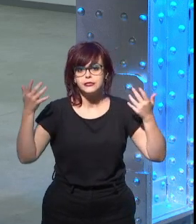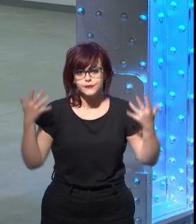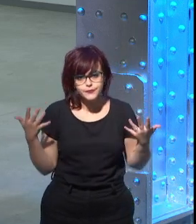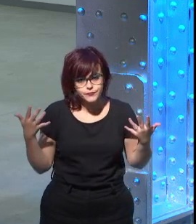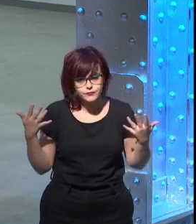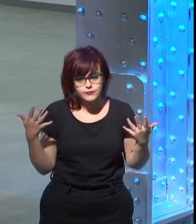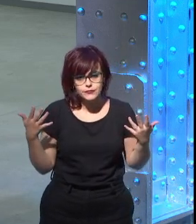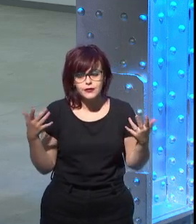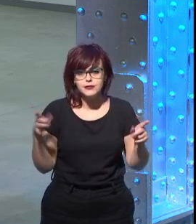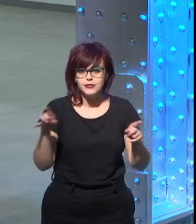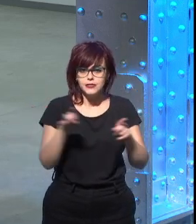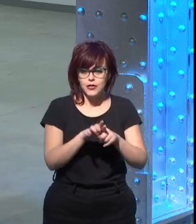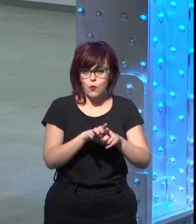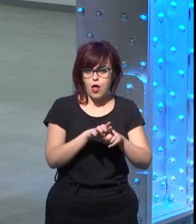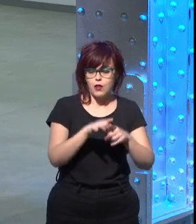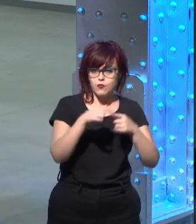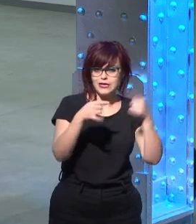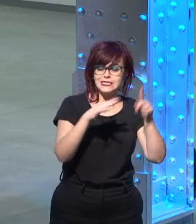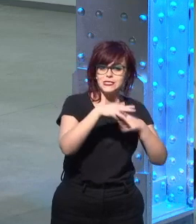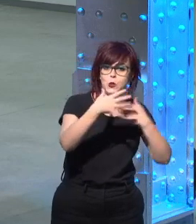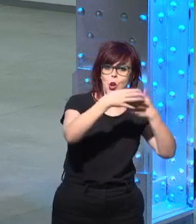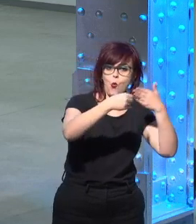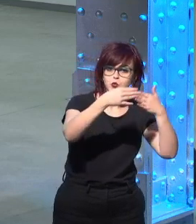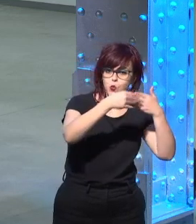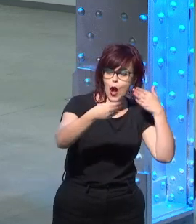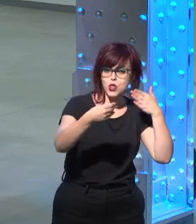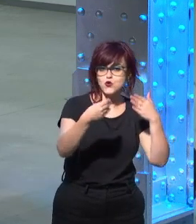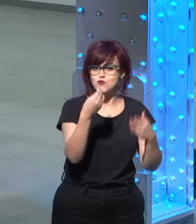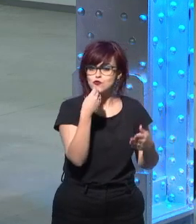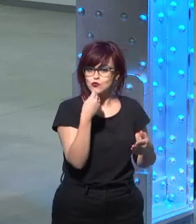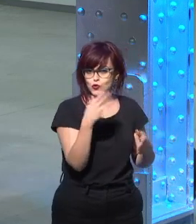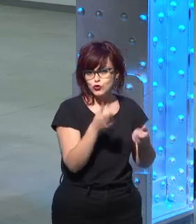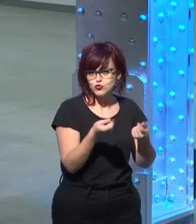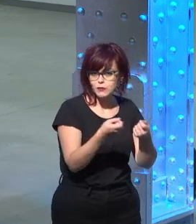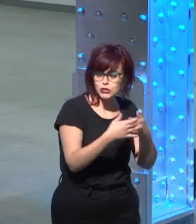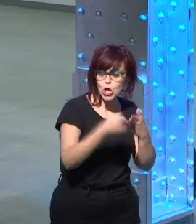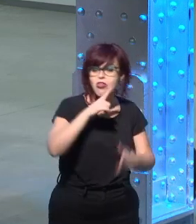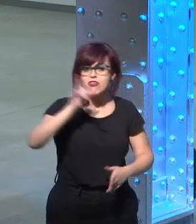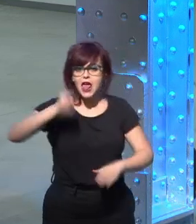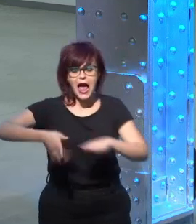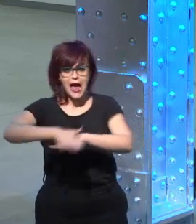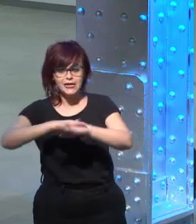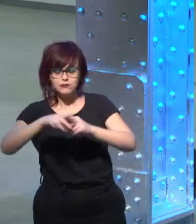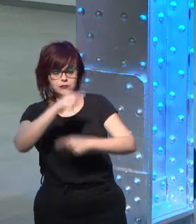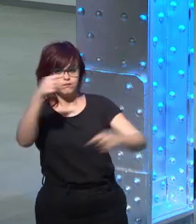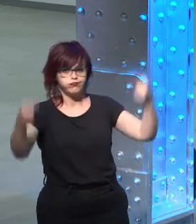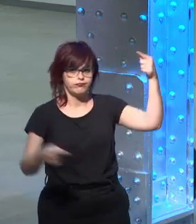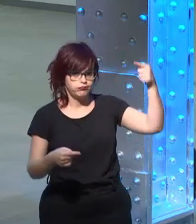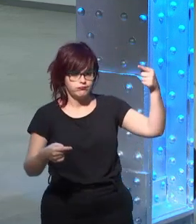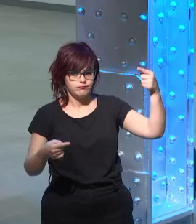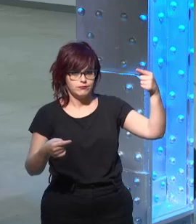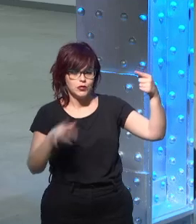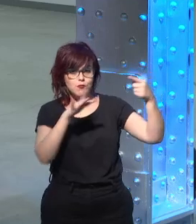Esto crea un gap entre los usuarios y los consumidores y los dirigentes, que nunca había ocurrido antes